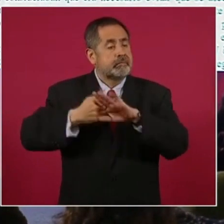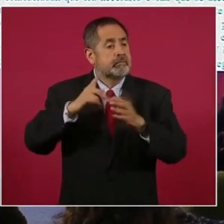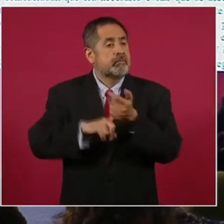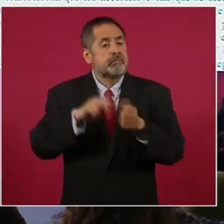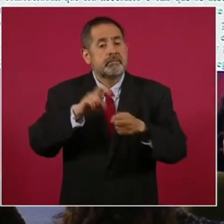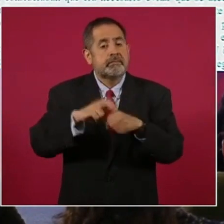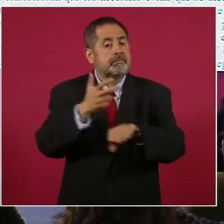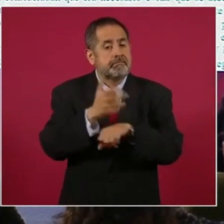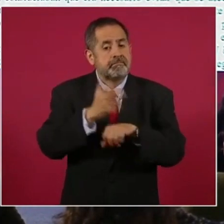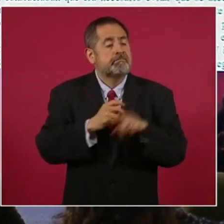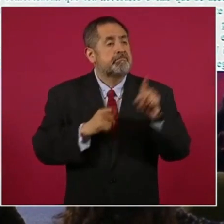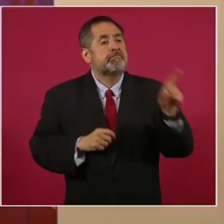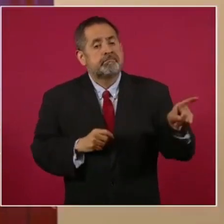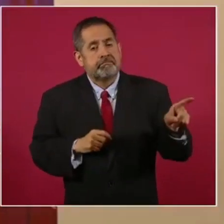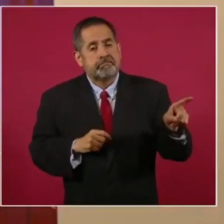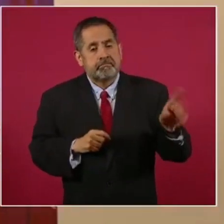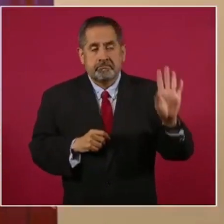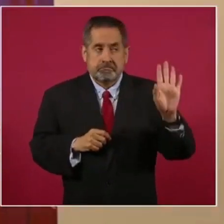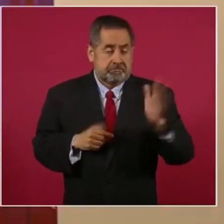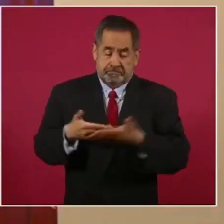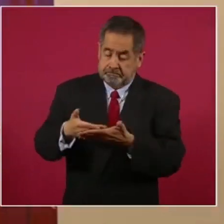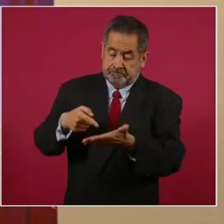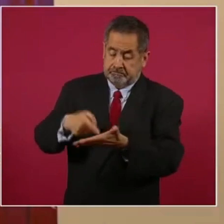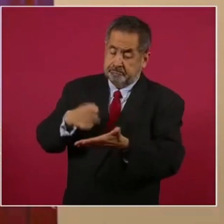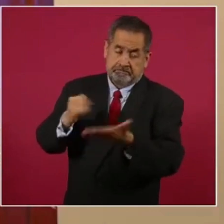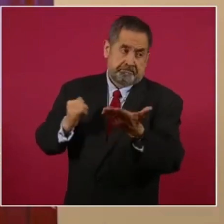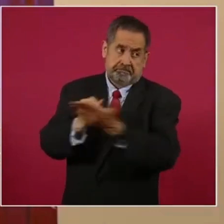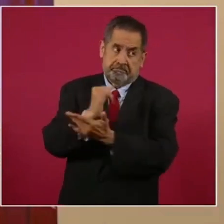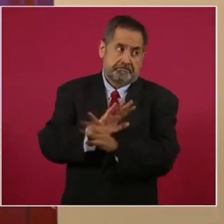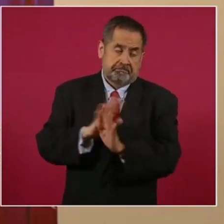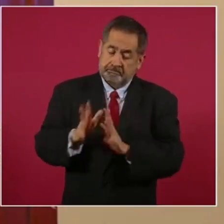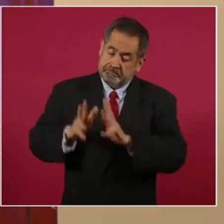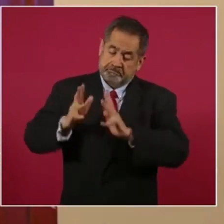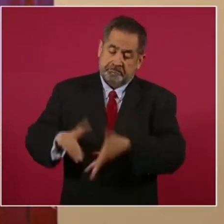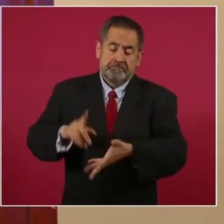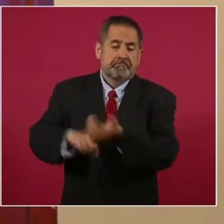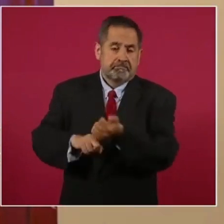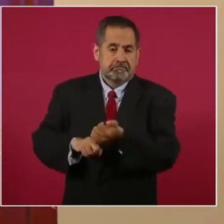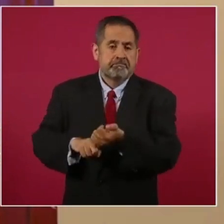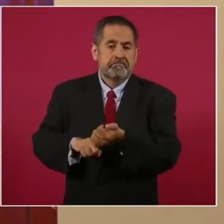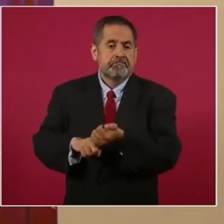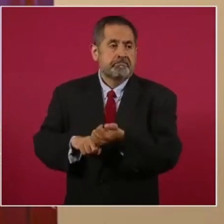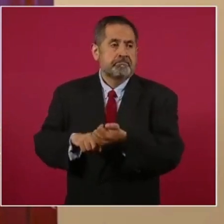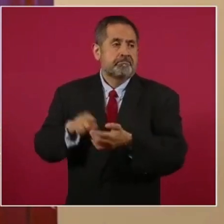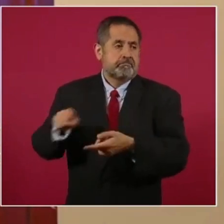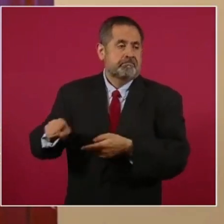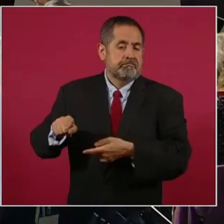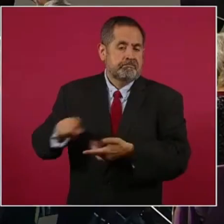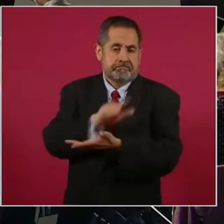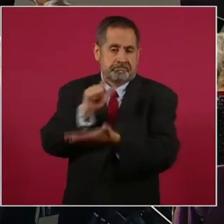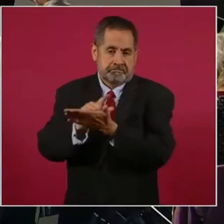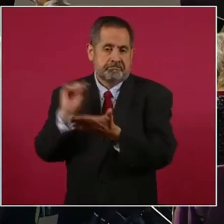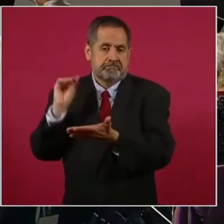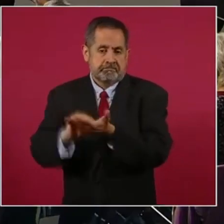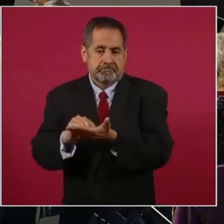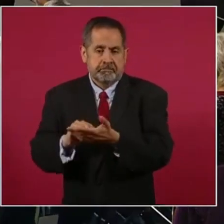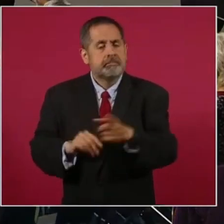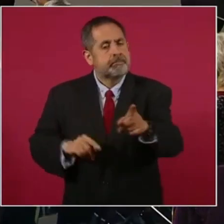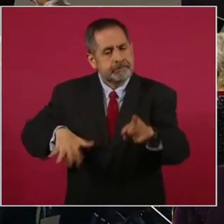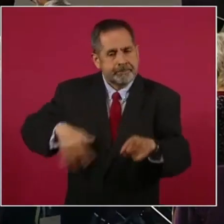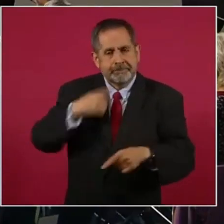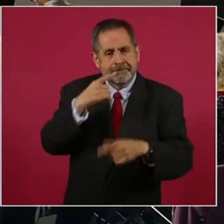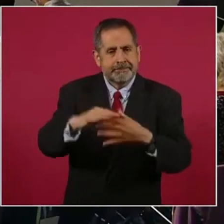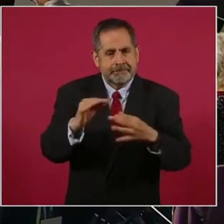Estados Unidos, de cómo venía el dictamen de ese órgano del Poder Judicial. Esto es a lo que me referí.